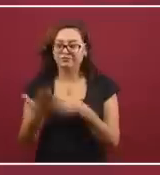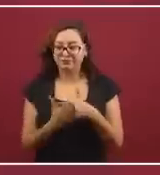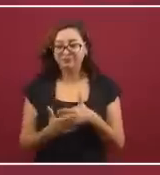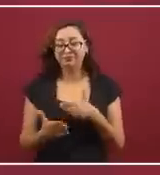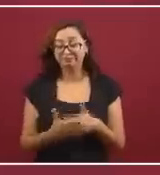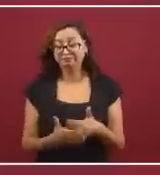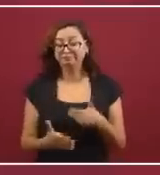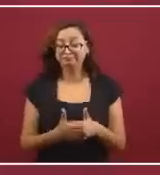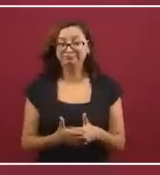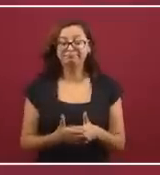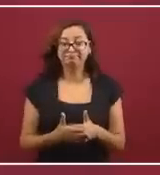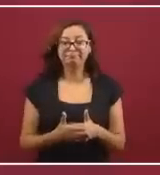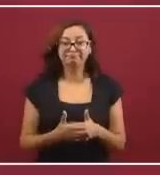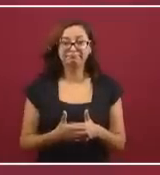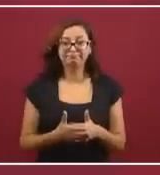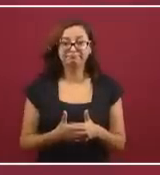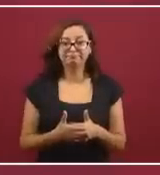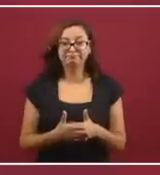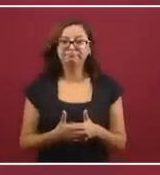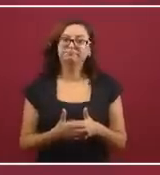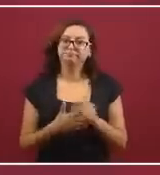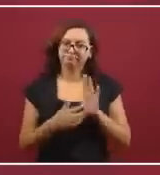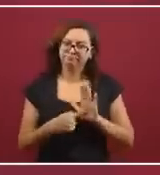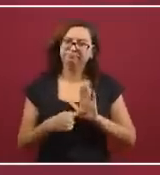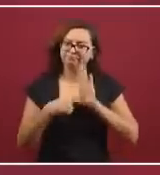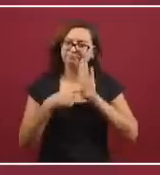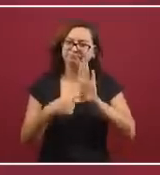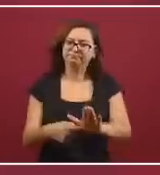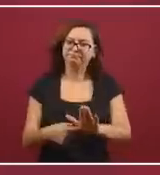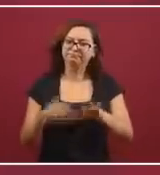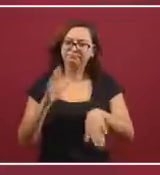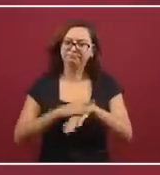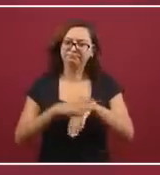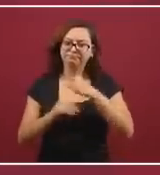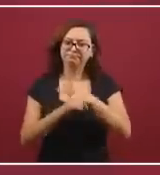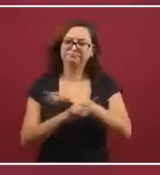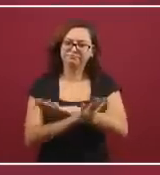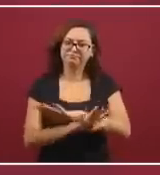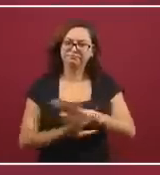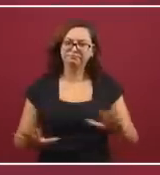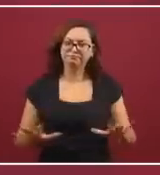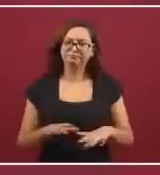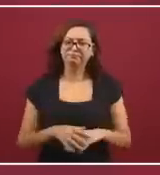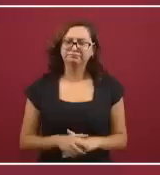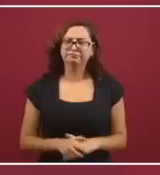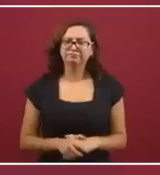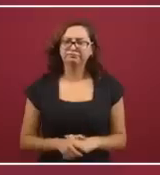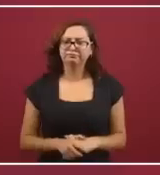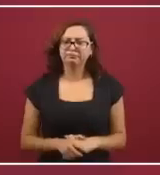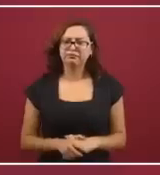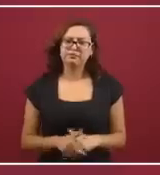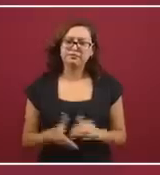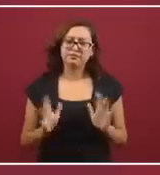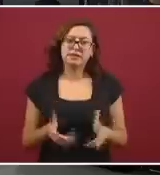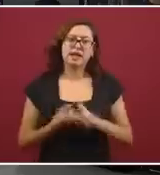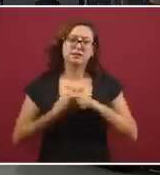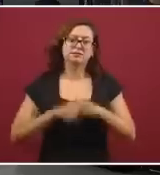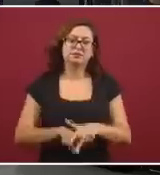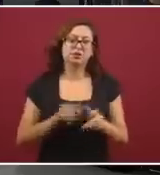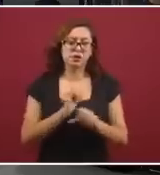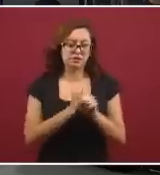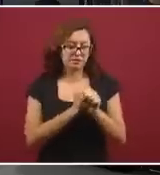a este dar a conocer los resultados de la investigación